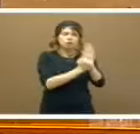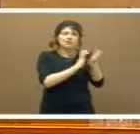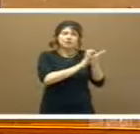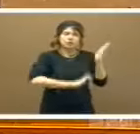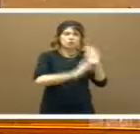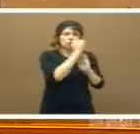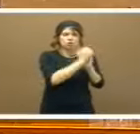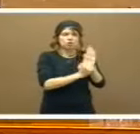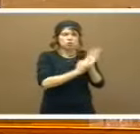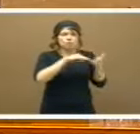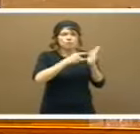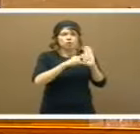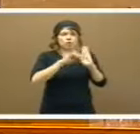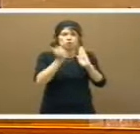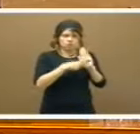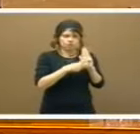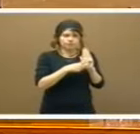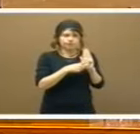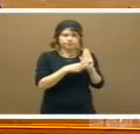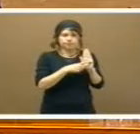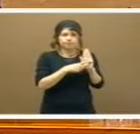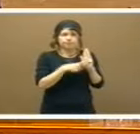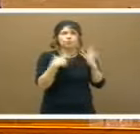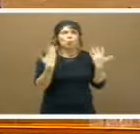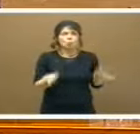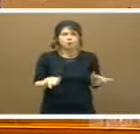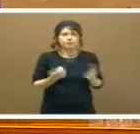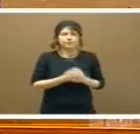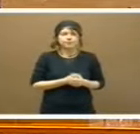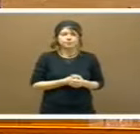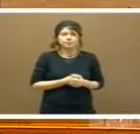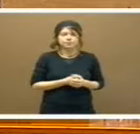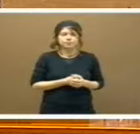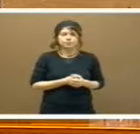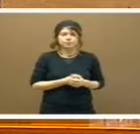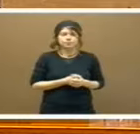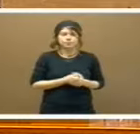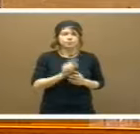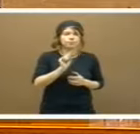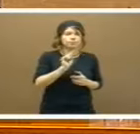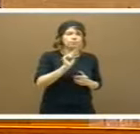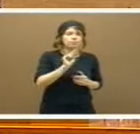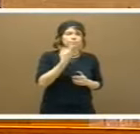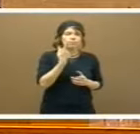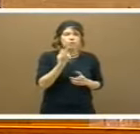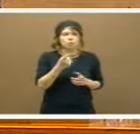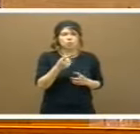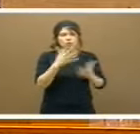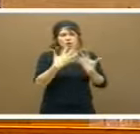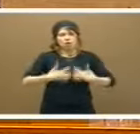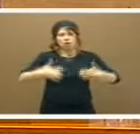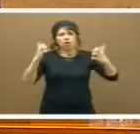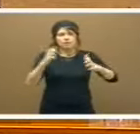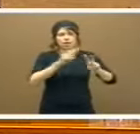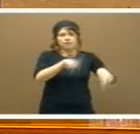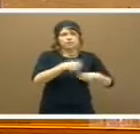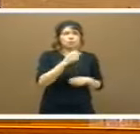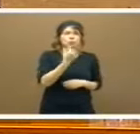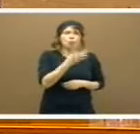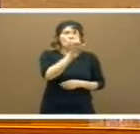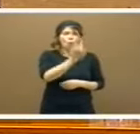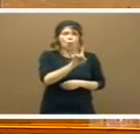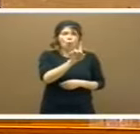al texto articulado del proyecto de ley. Son las siguientes enmiendas. Primero, someto a la consideración de la Cámara la enmienda número